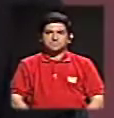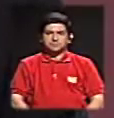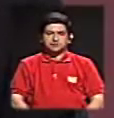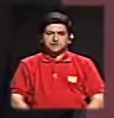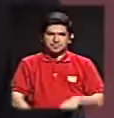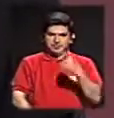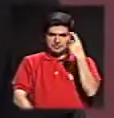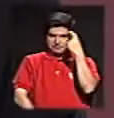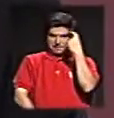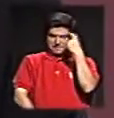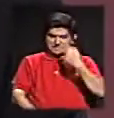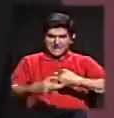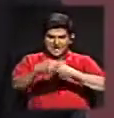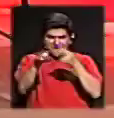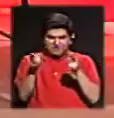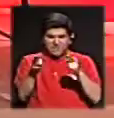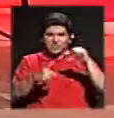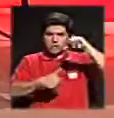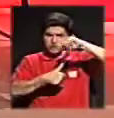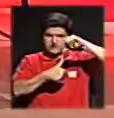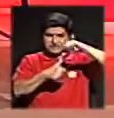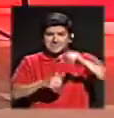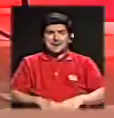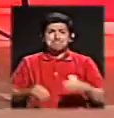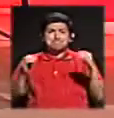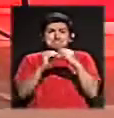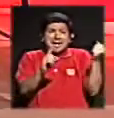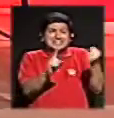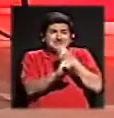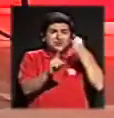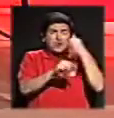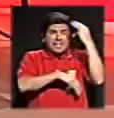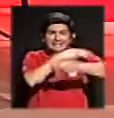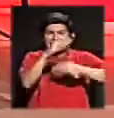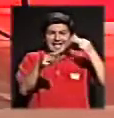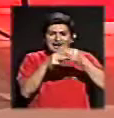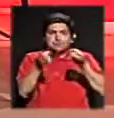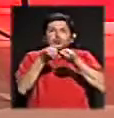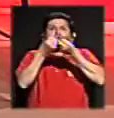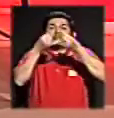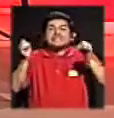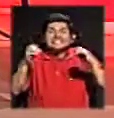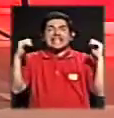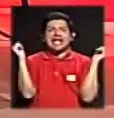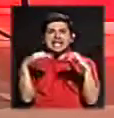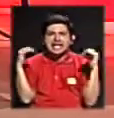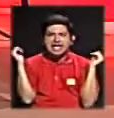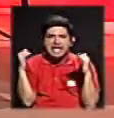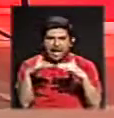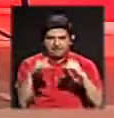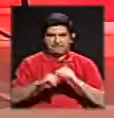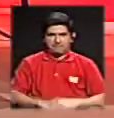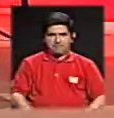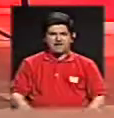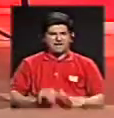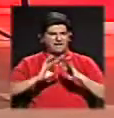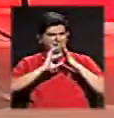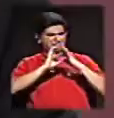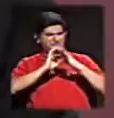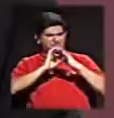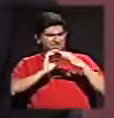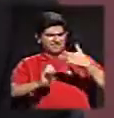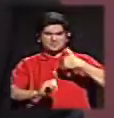consideran a la región centroamericana como la más violenta del mundo sin guerra. ¿Cuál es la relación que